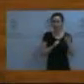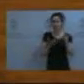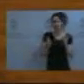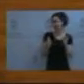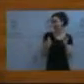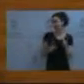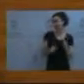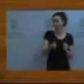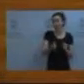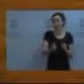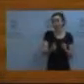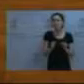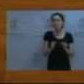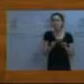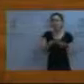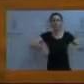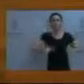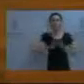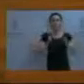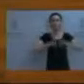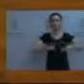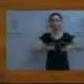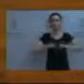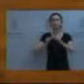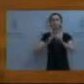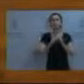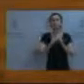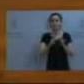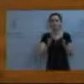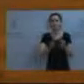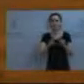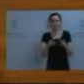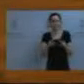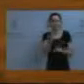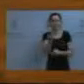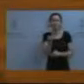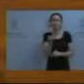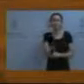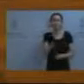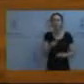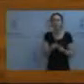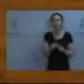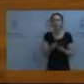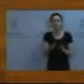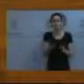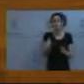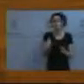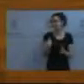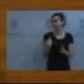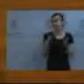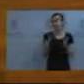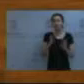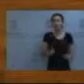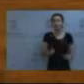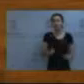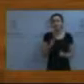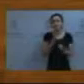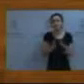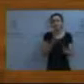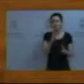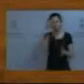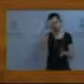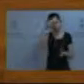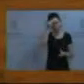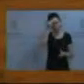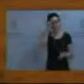recientemente aprobada con amplio consenso social y político. Acaban de aprobarse regulaciones en el País Vasco, creo que